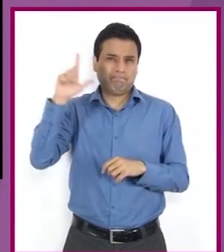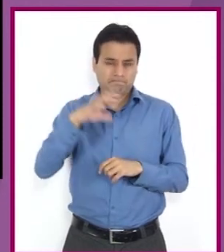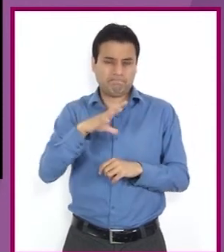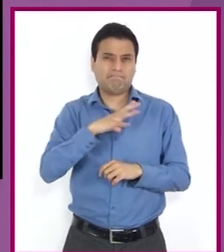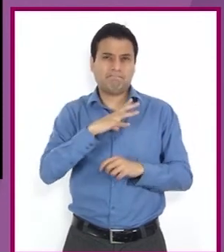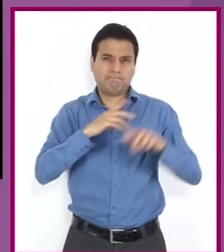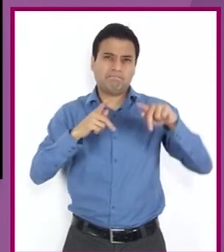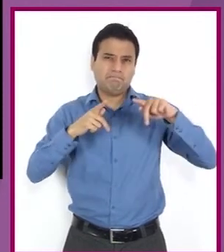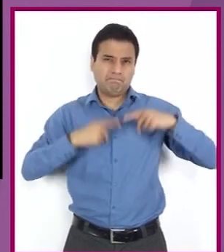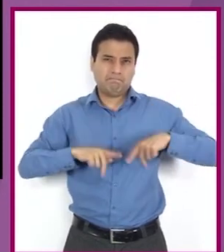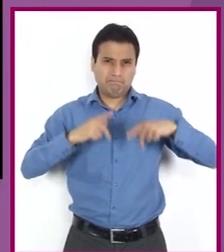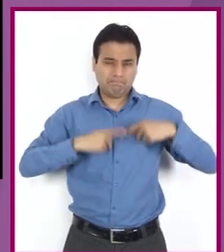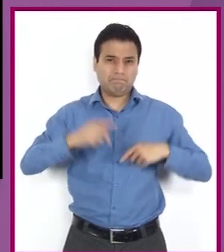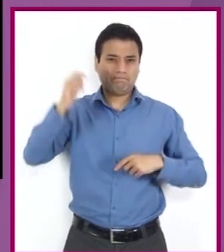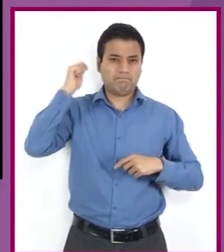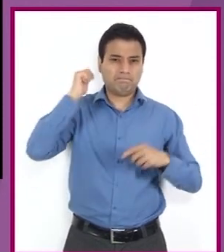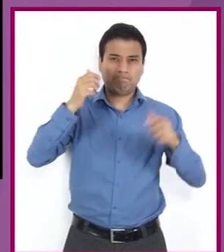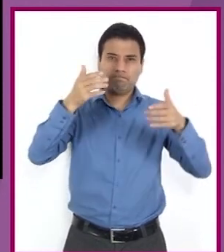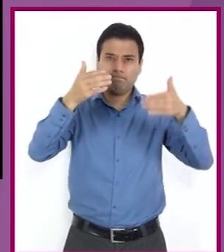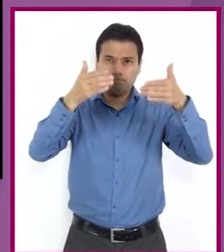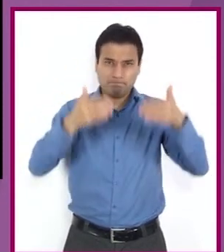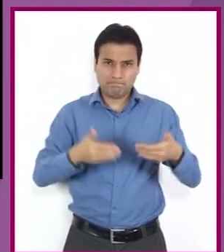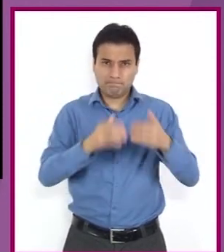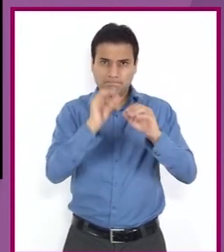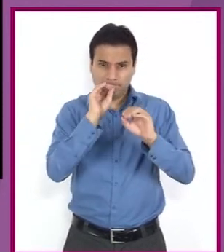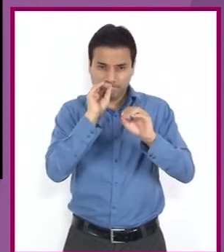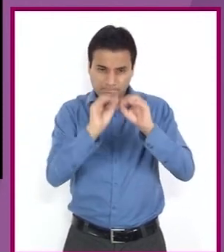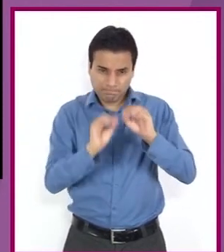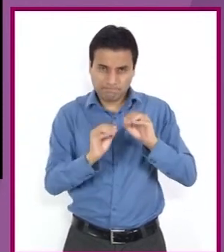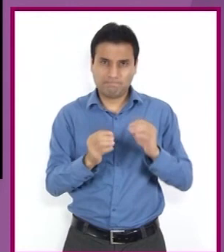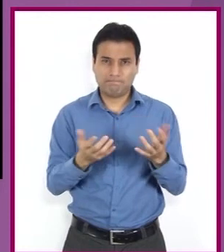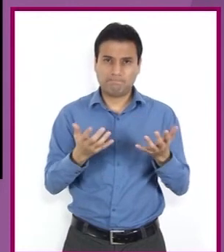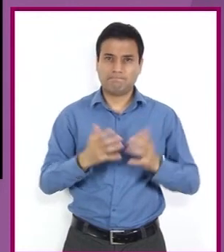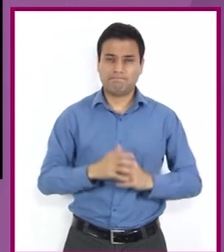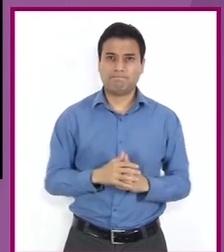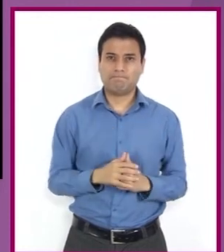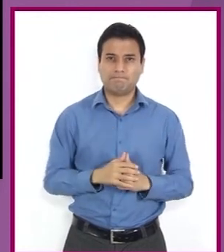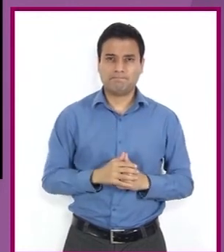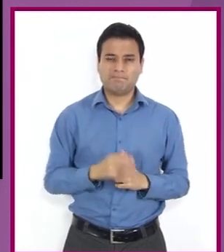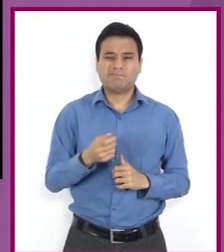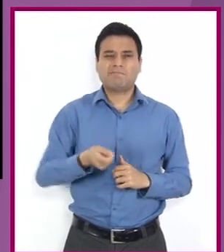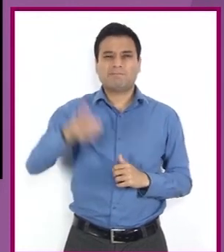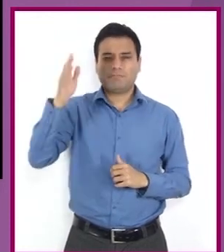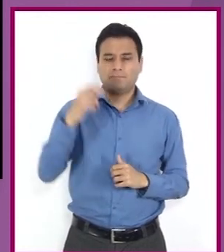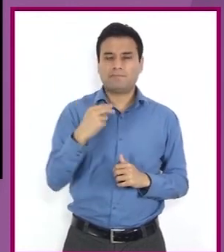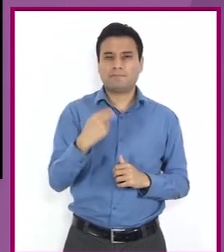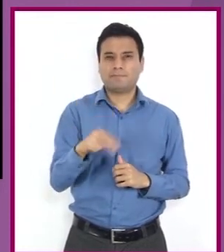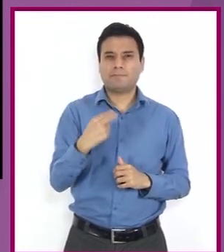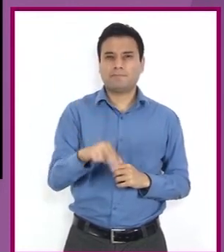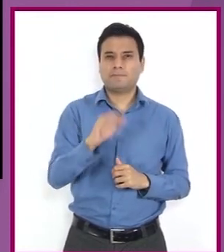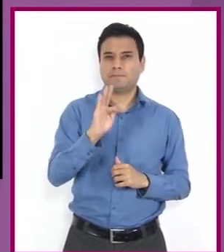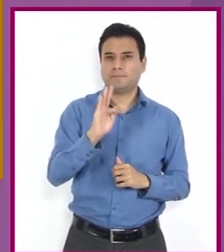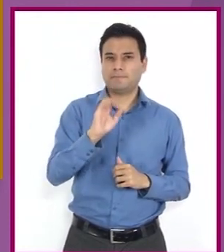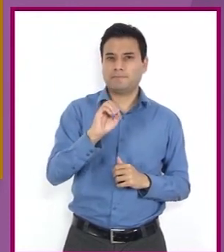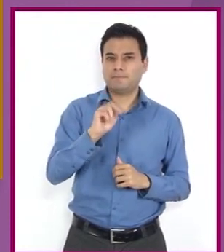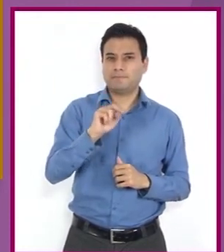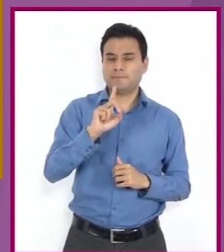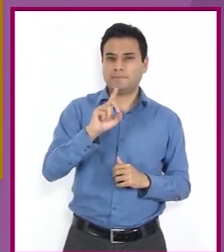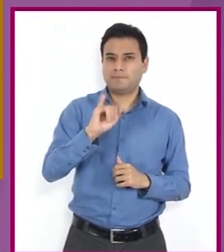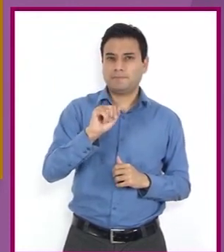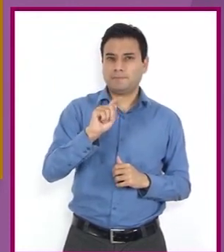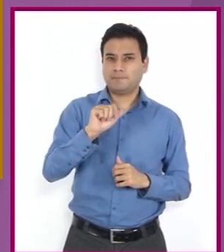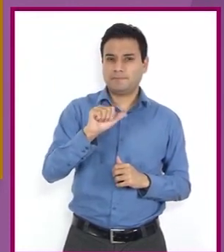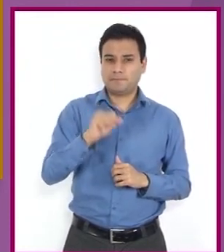de escenografía. También se les conoce como dibujantes de fondos o fondistas. Otros se apoyan en